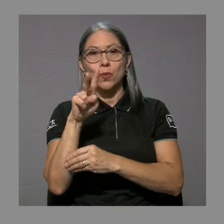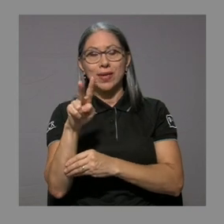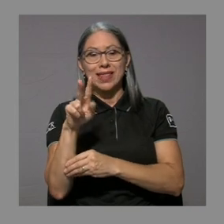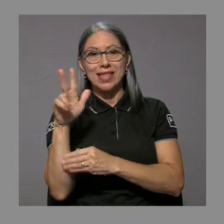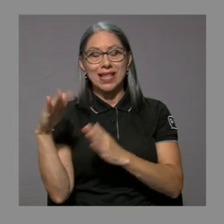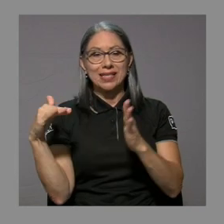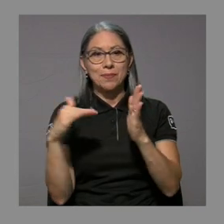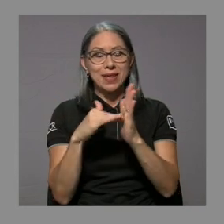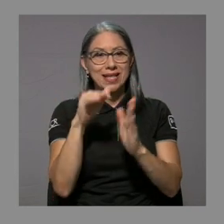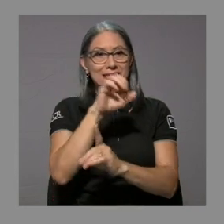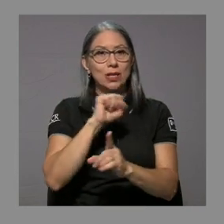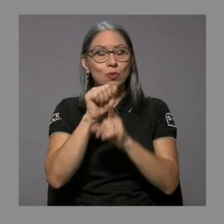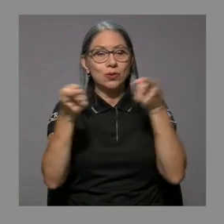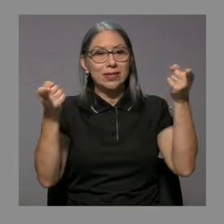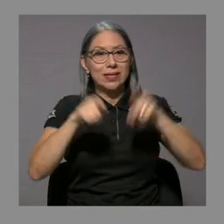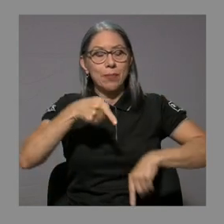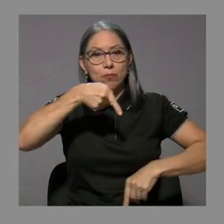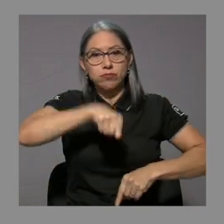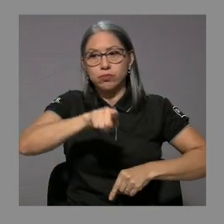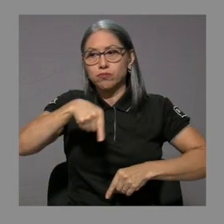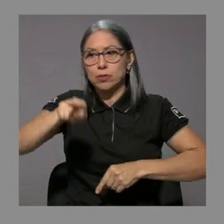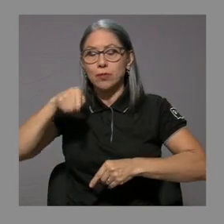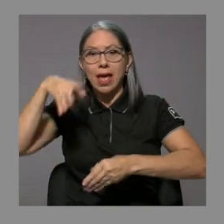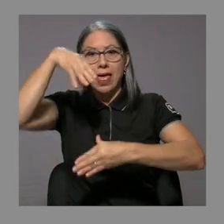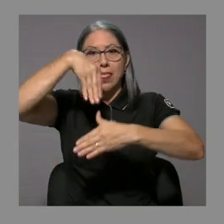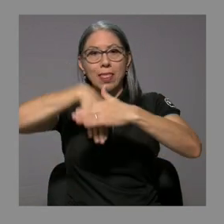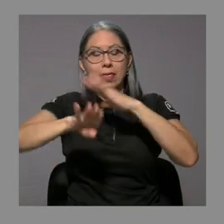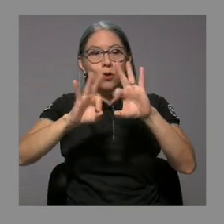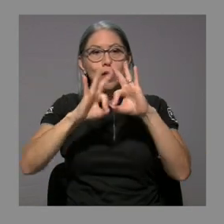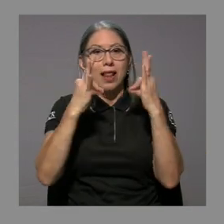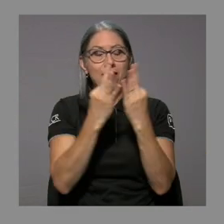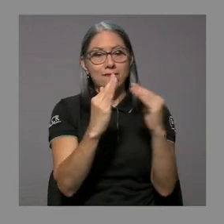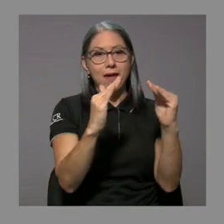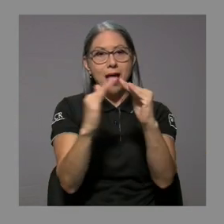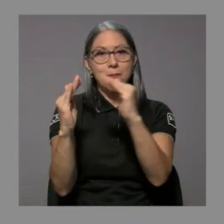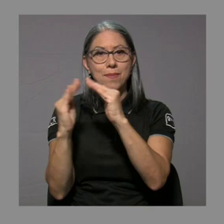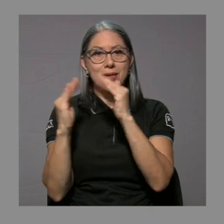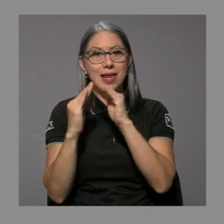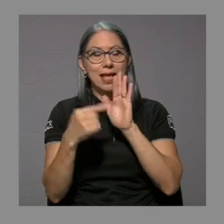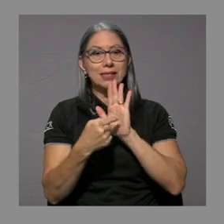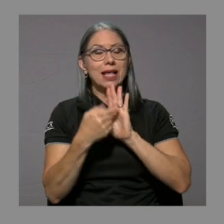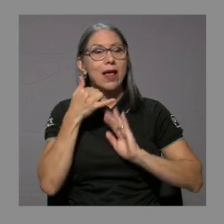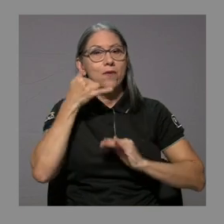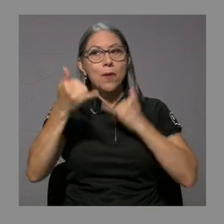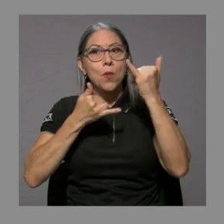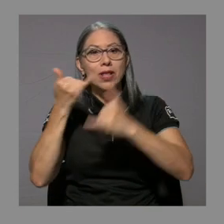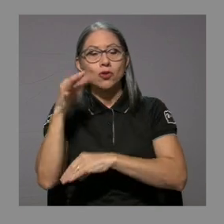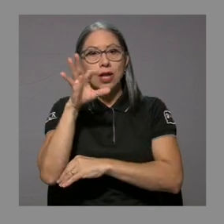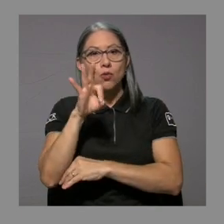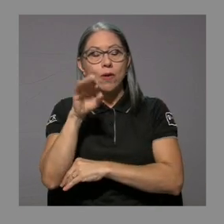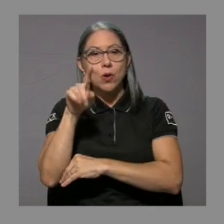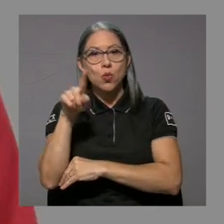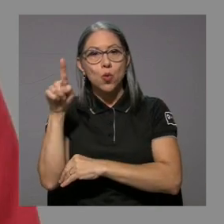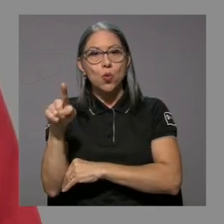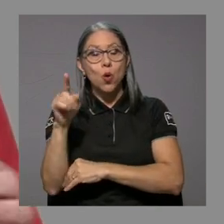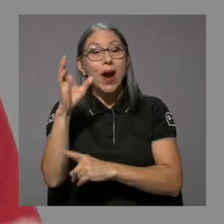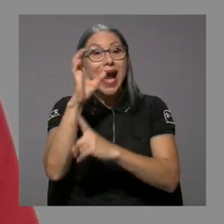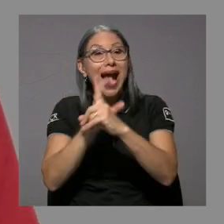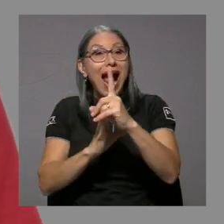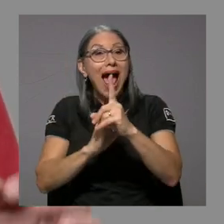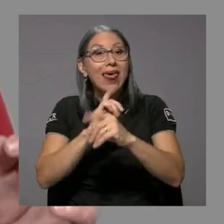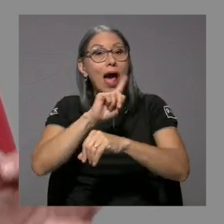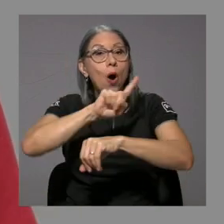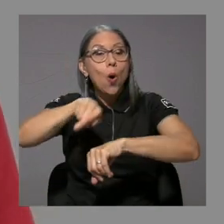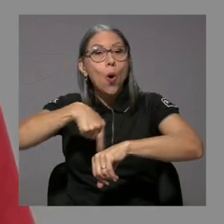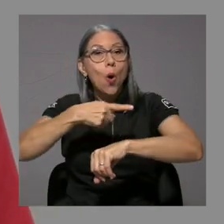hubo 123 mil incidentes de violencia doméstica reportados al 911. Cada